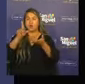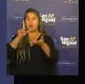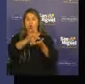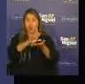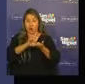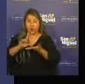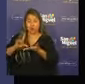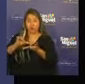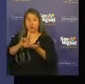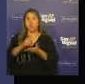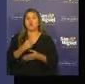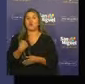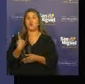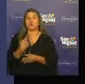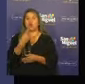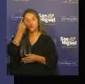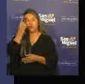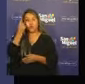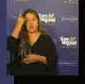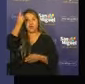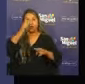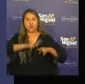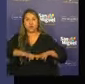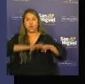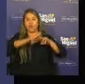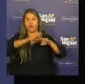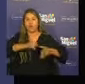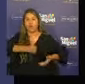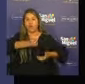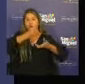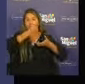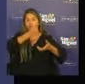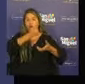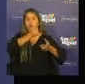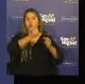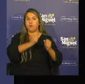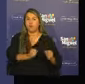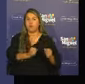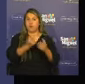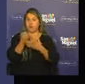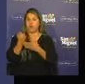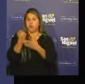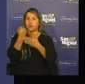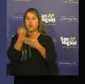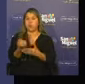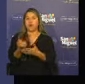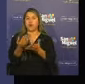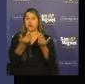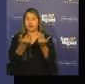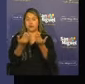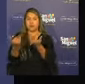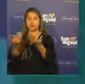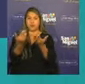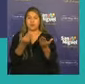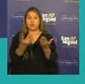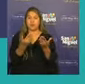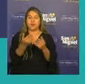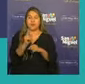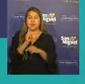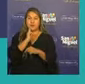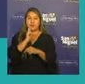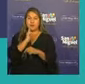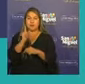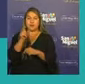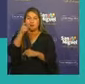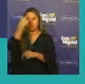y nosotros creamos este fondo para poder aportar en las necesidades que